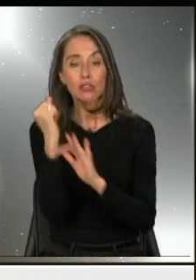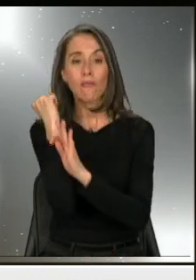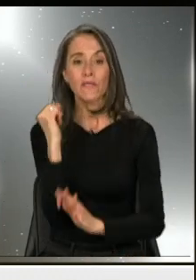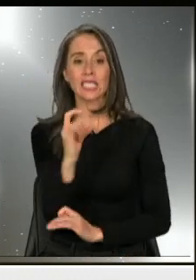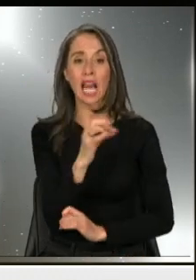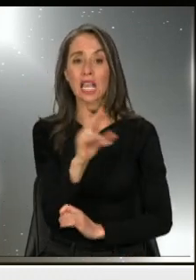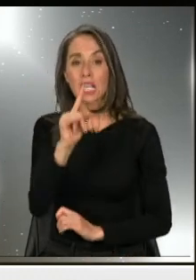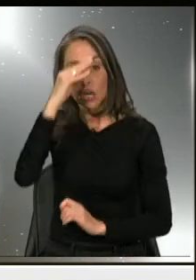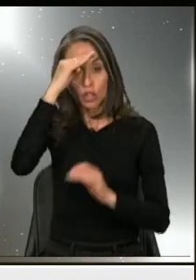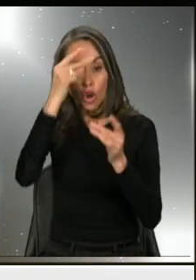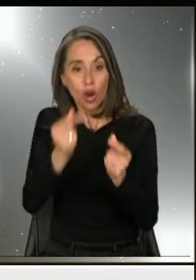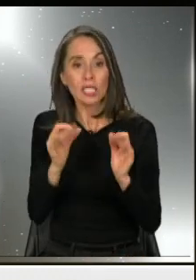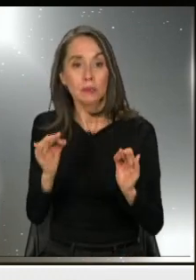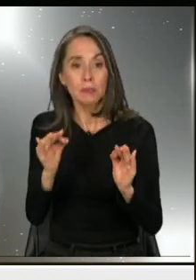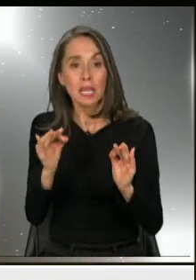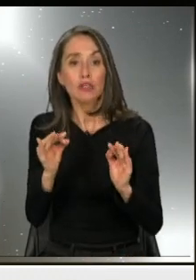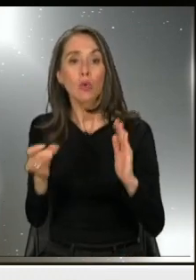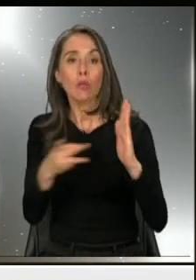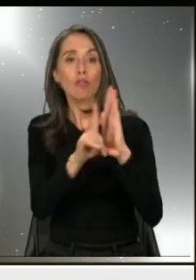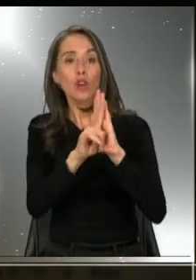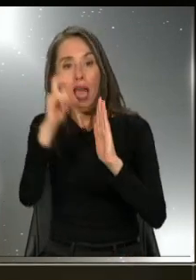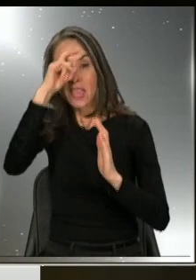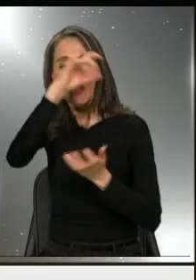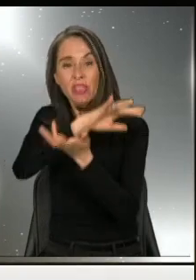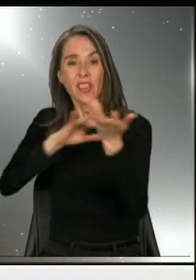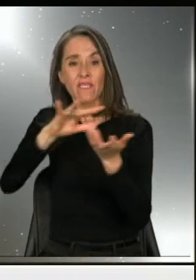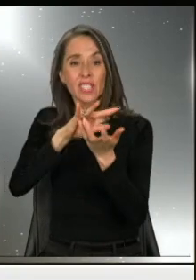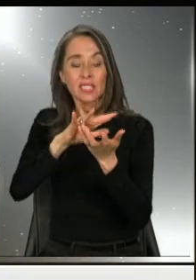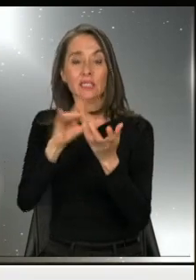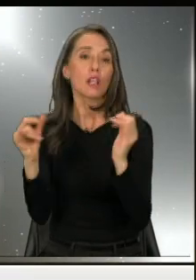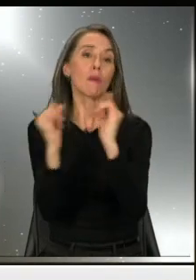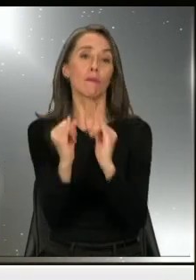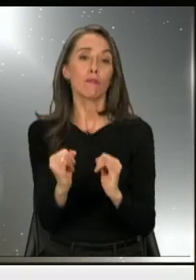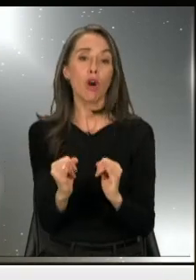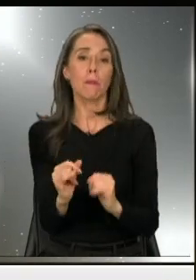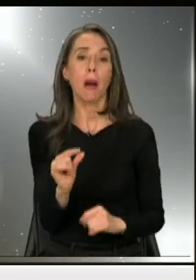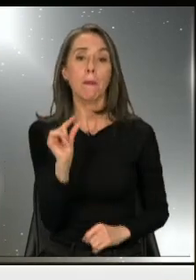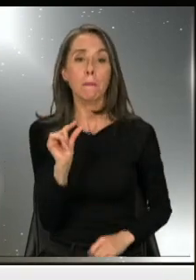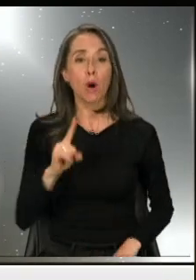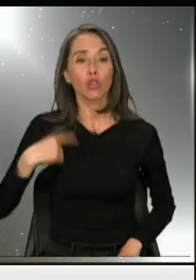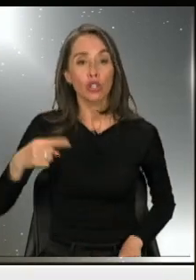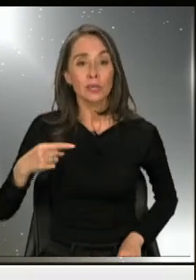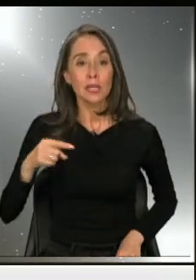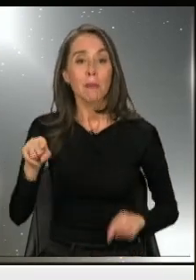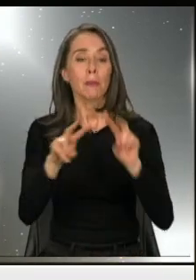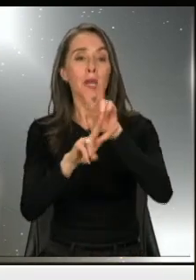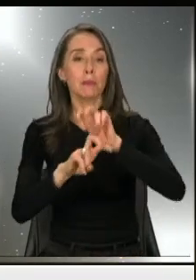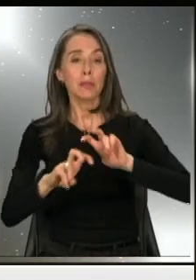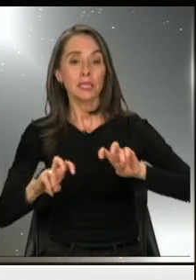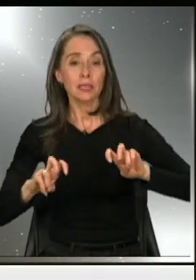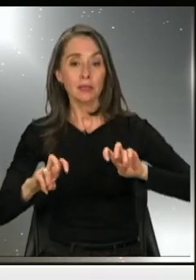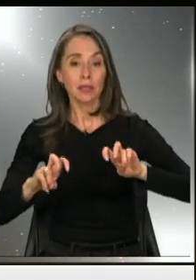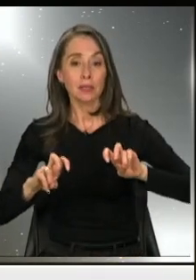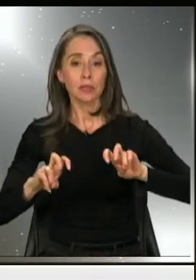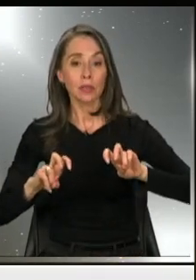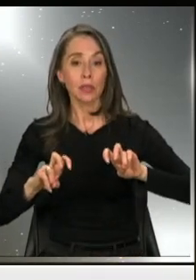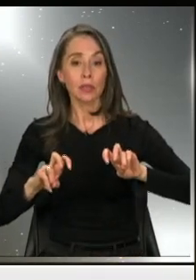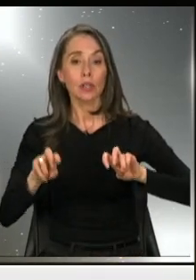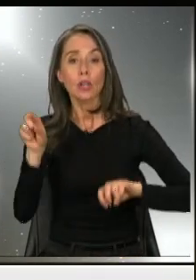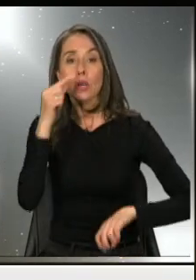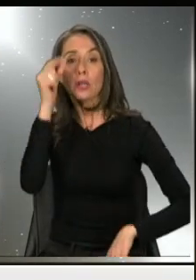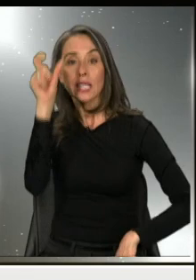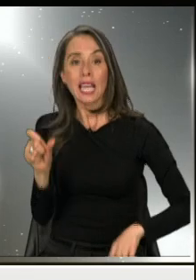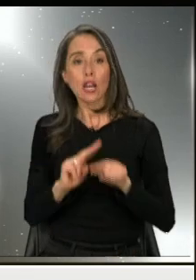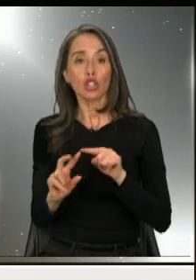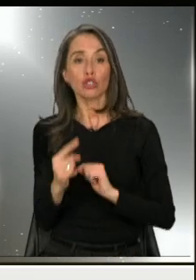era un fiscal especializado en delitos de alta complejidad y además de una manera muy poco habitual fue una investigación en que él realizó